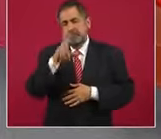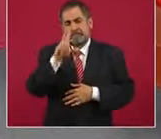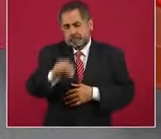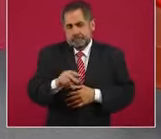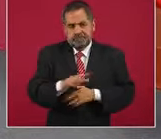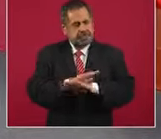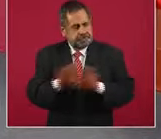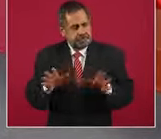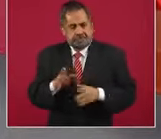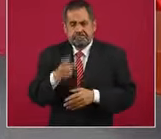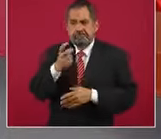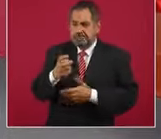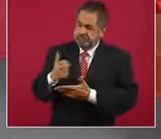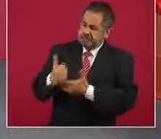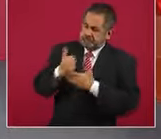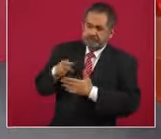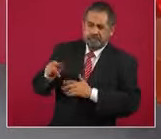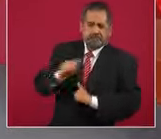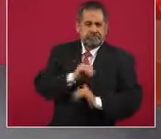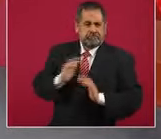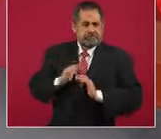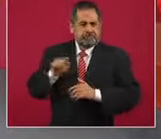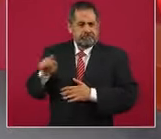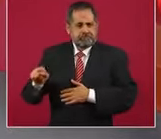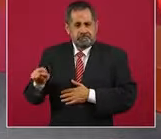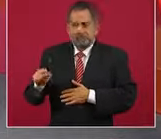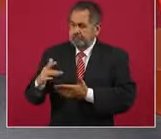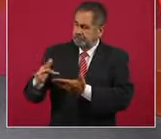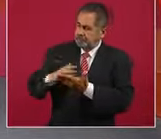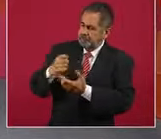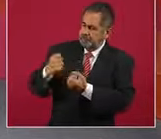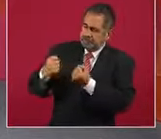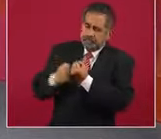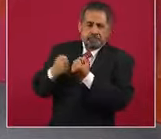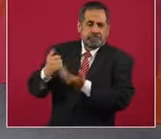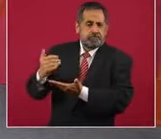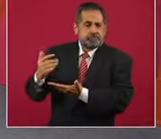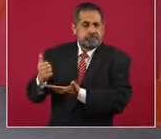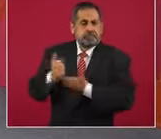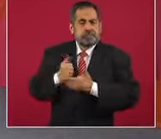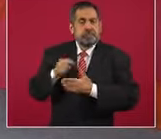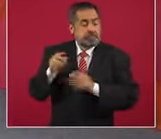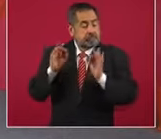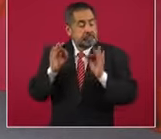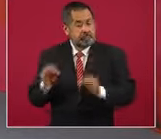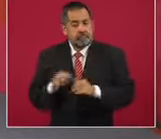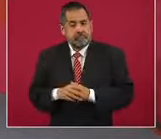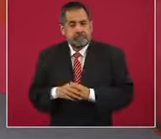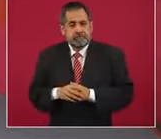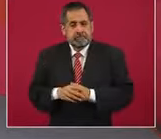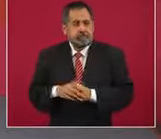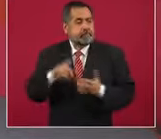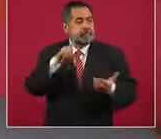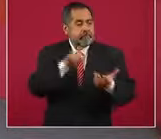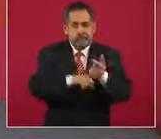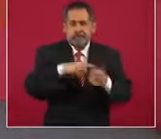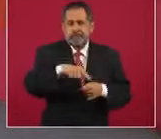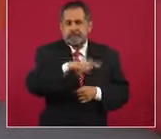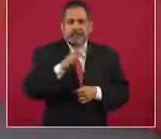Por eso tenemos que apoyarnos. Estaba podrido el